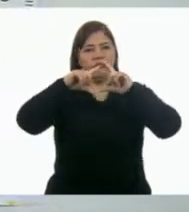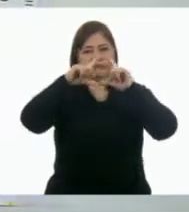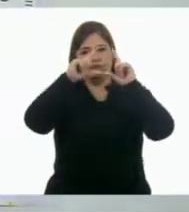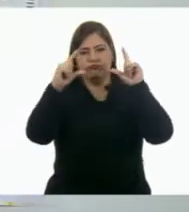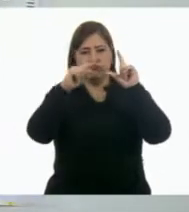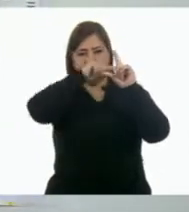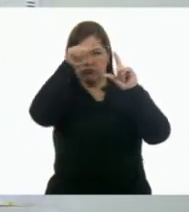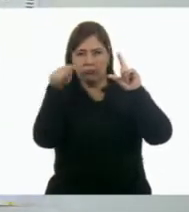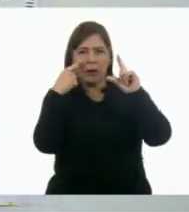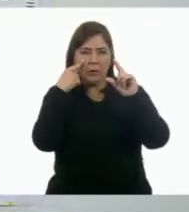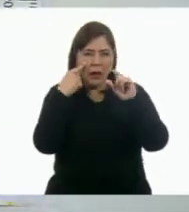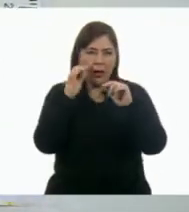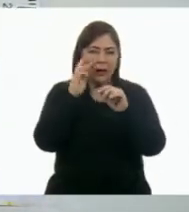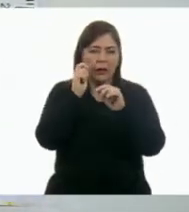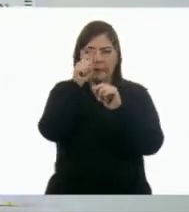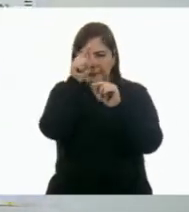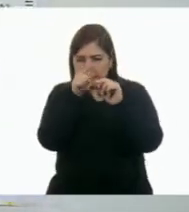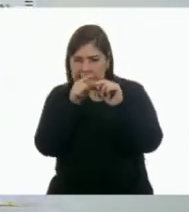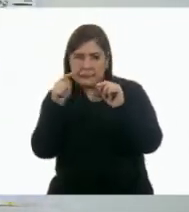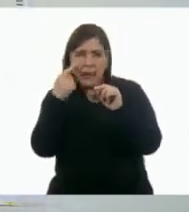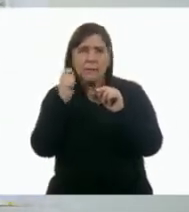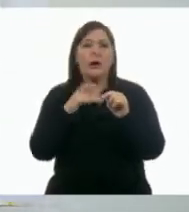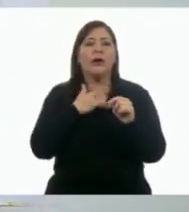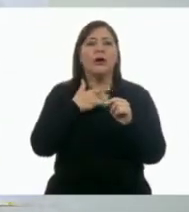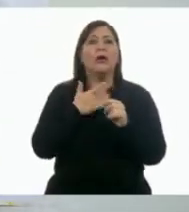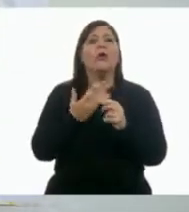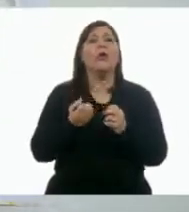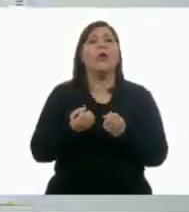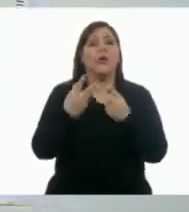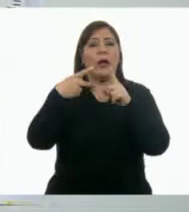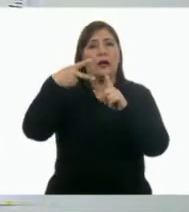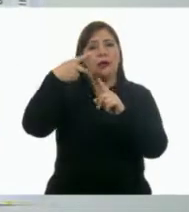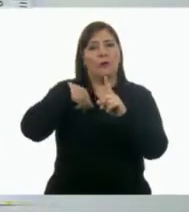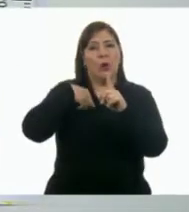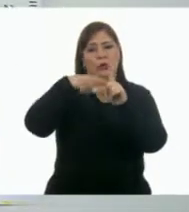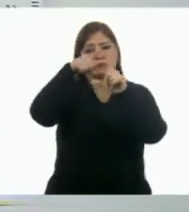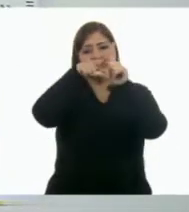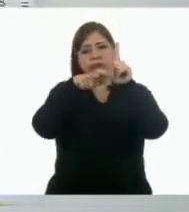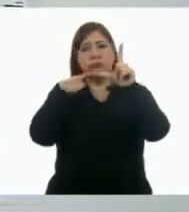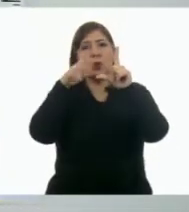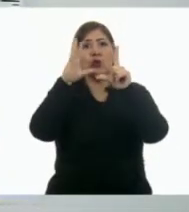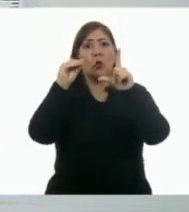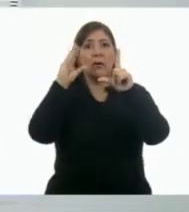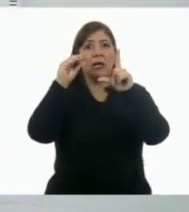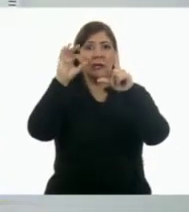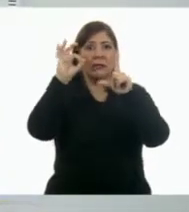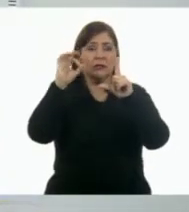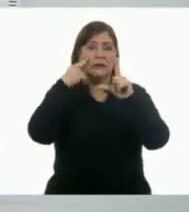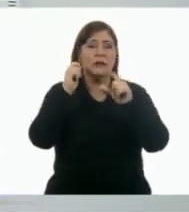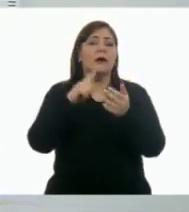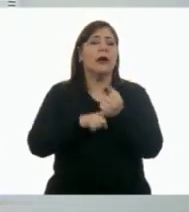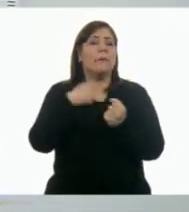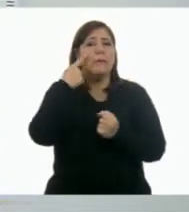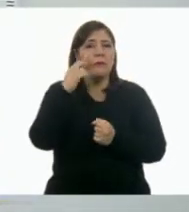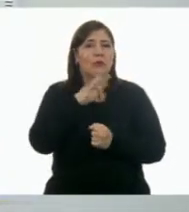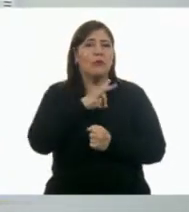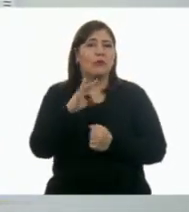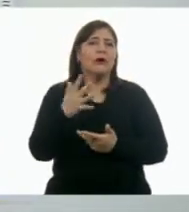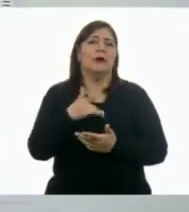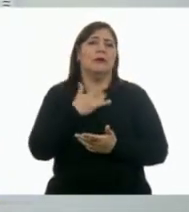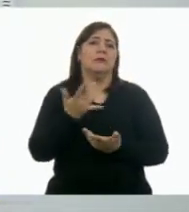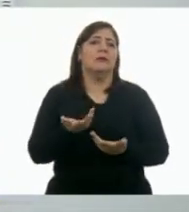idea. ¿Dónde quedaría la línea de 90 grados y hacia dónde está la línea cuando ponemos? Si la prolongáramos sería